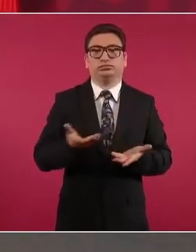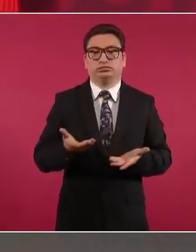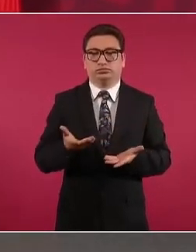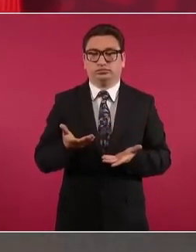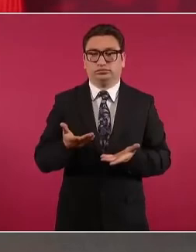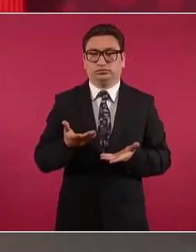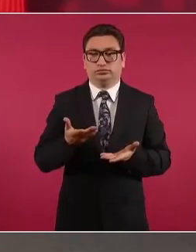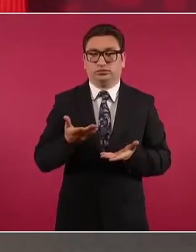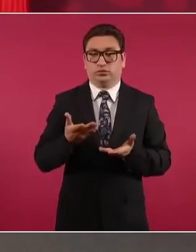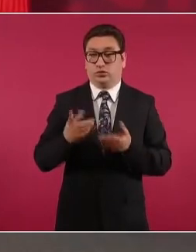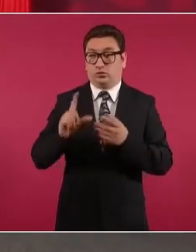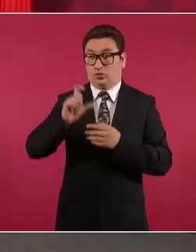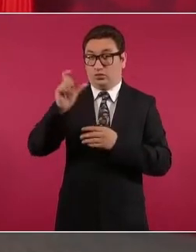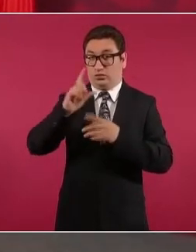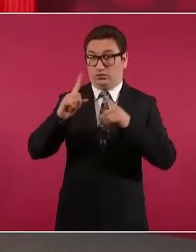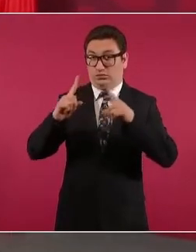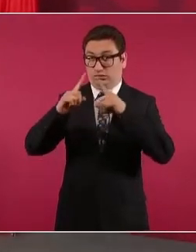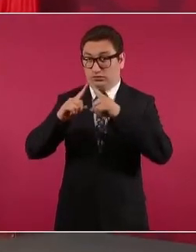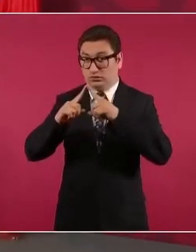del templo